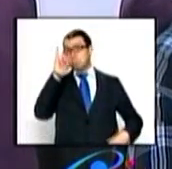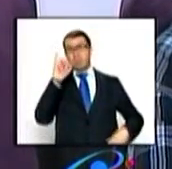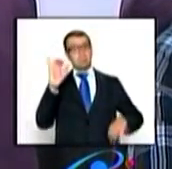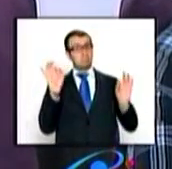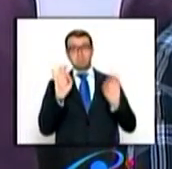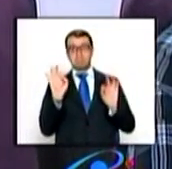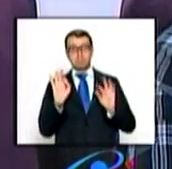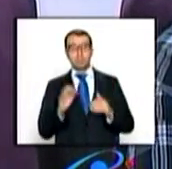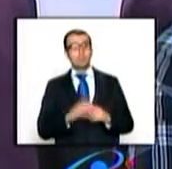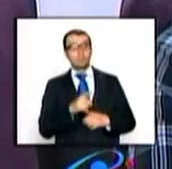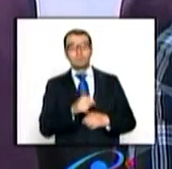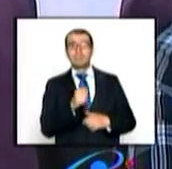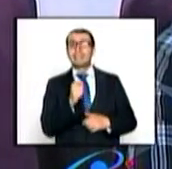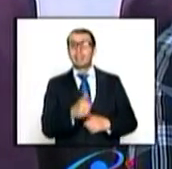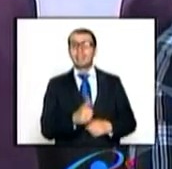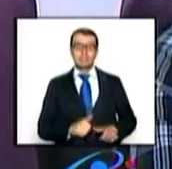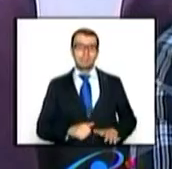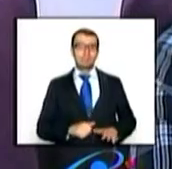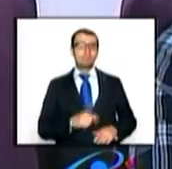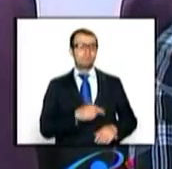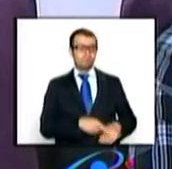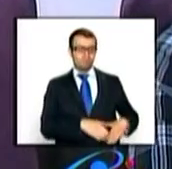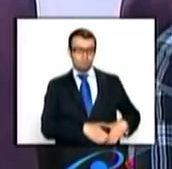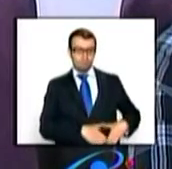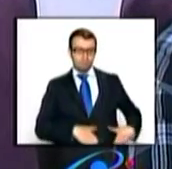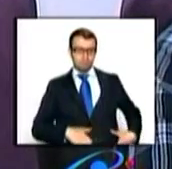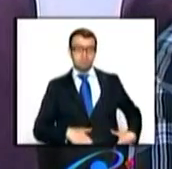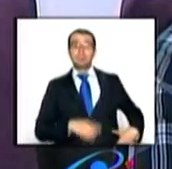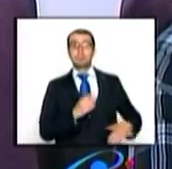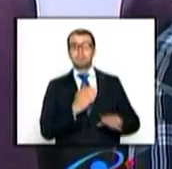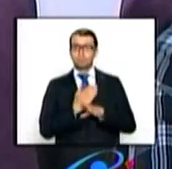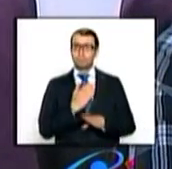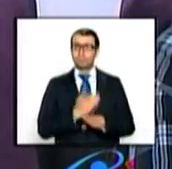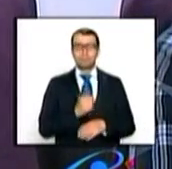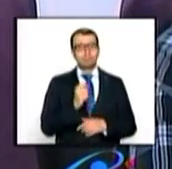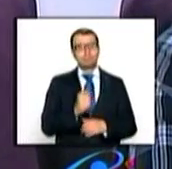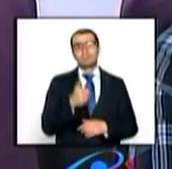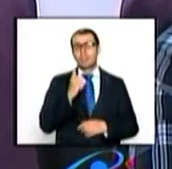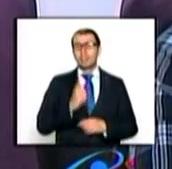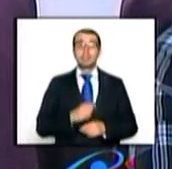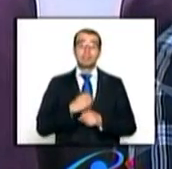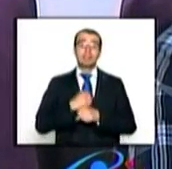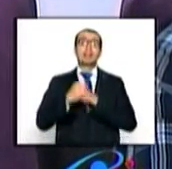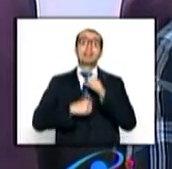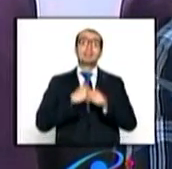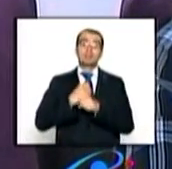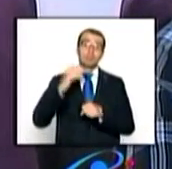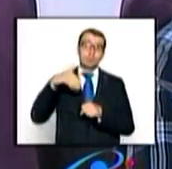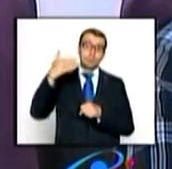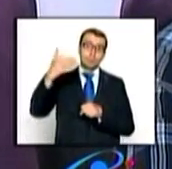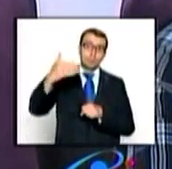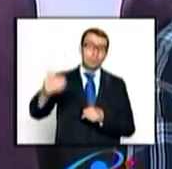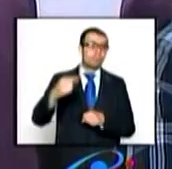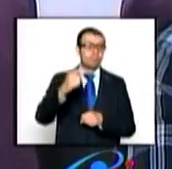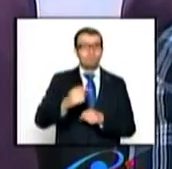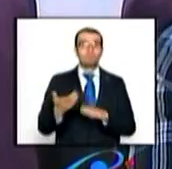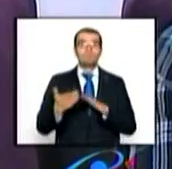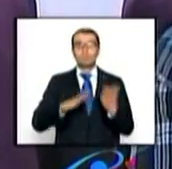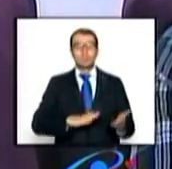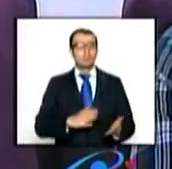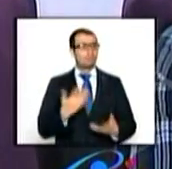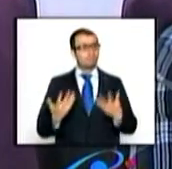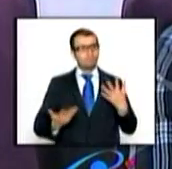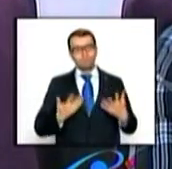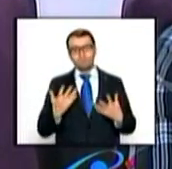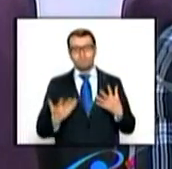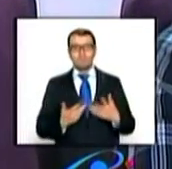estaba a punto de terminar sin hígado y una falla hepática que podría llevarlo unos años después a la muerte. Además de eso, esto estaba